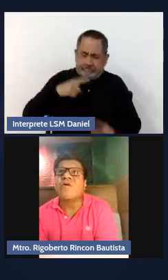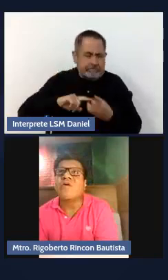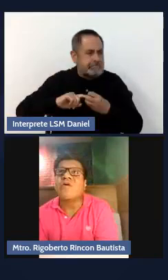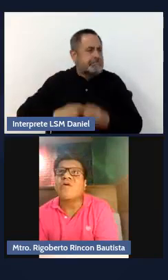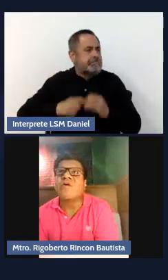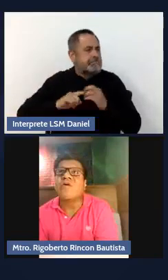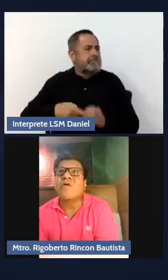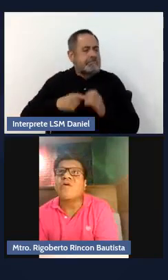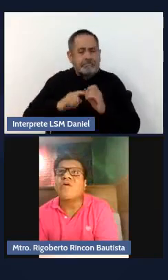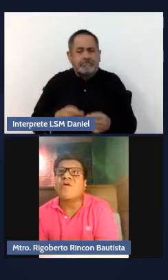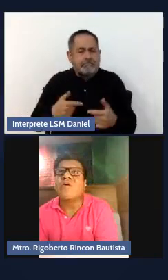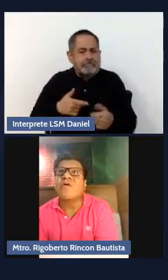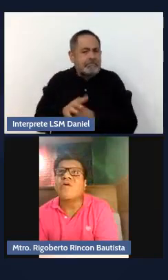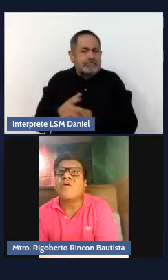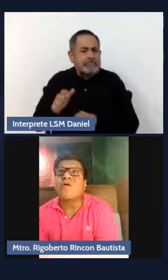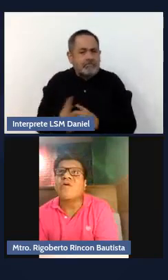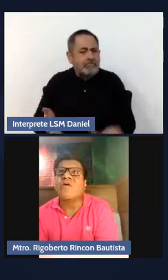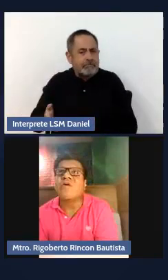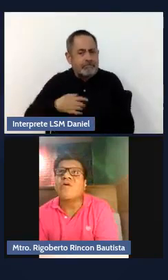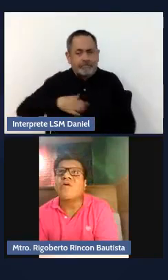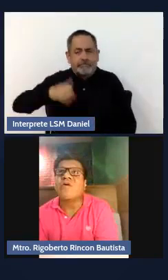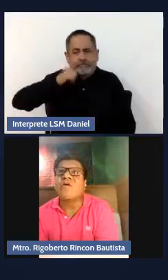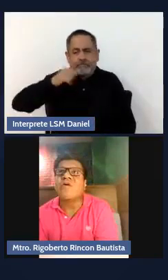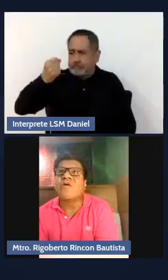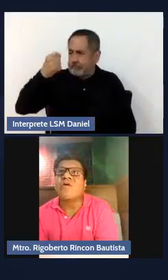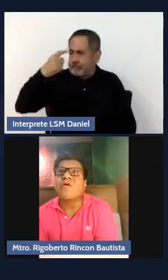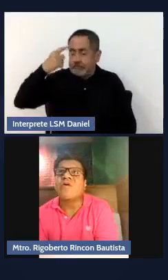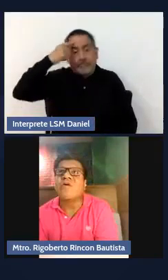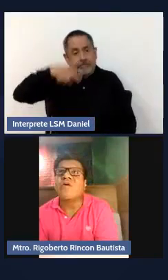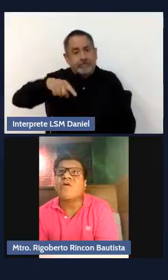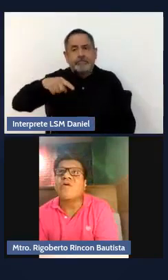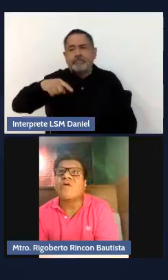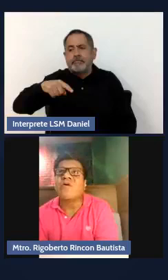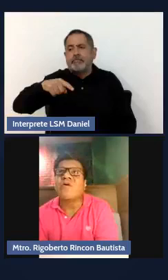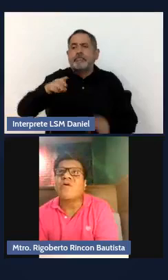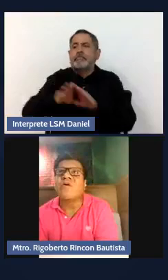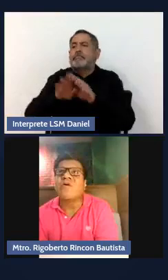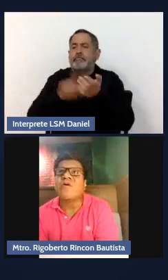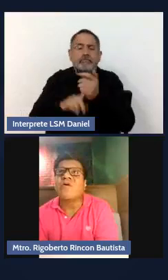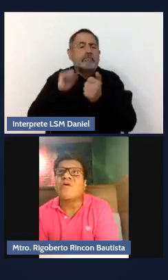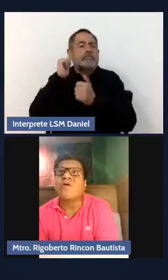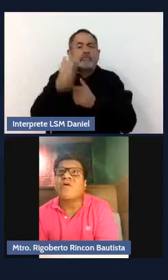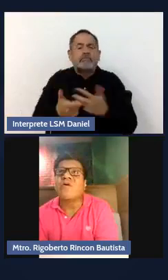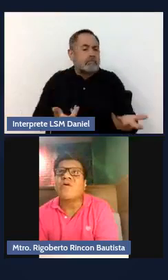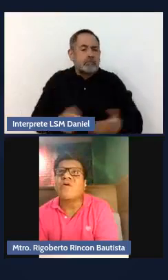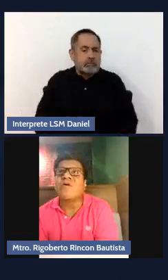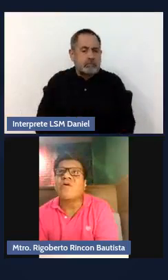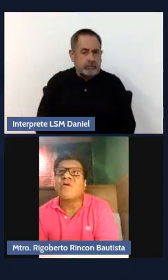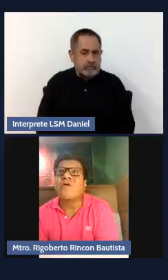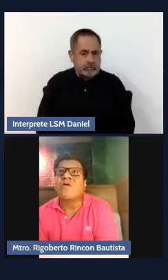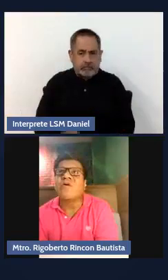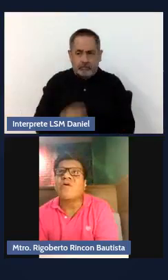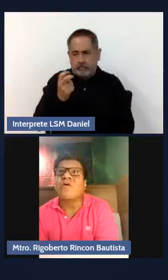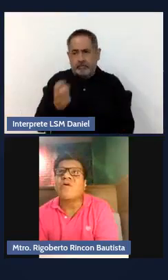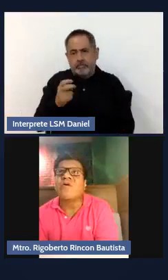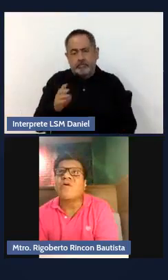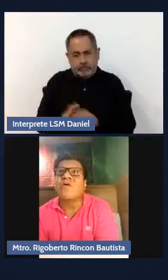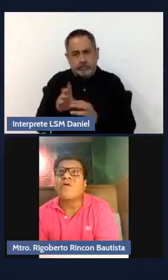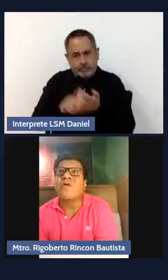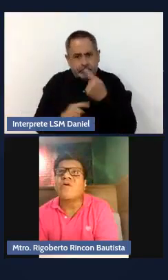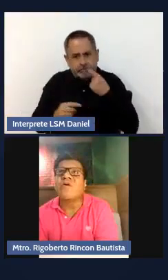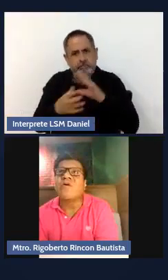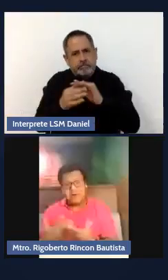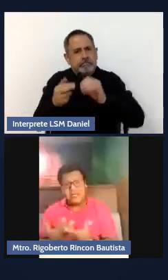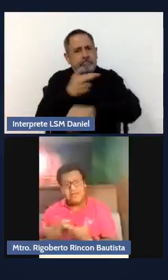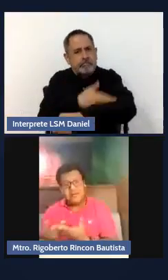estos actos que nosotros hacemos para afrontar una situación determinada. Y esto tiene mucho que ver, por ejemplo,